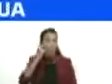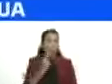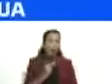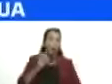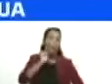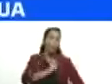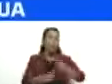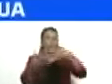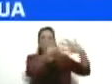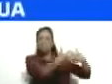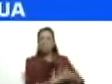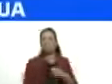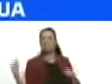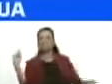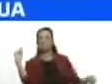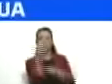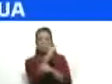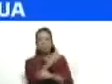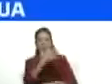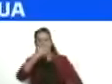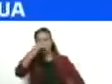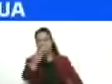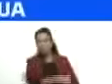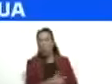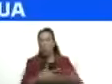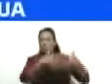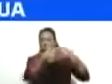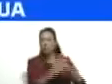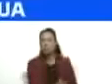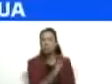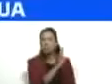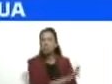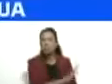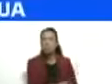contra la oligarquía apátrida!